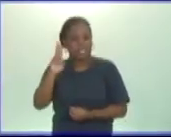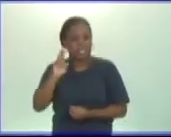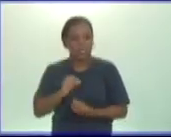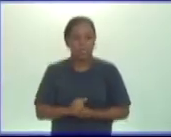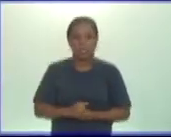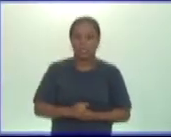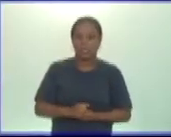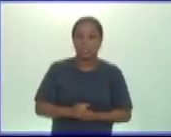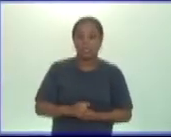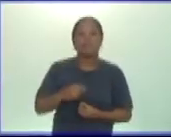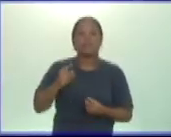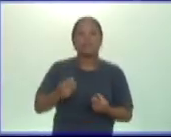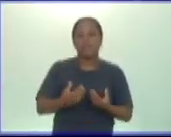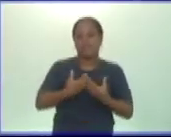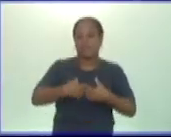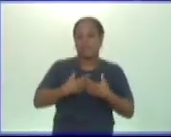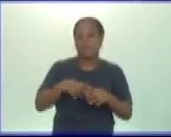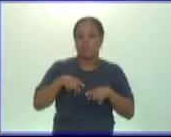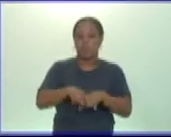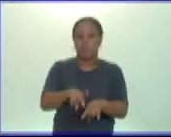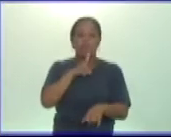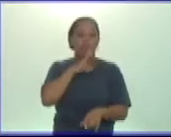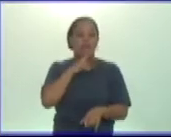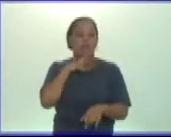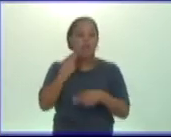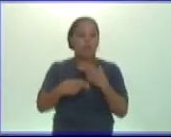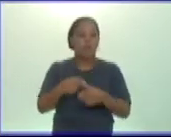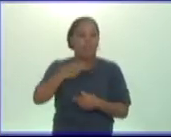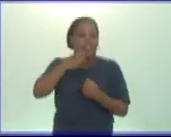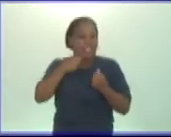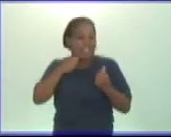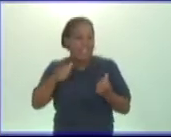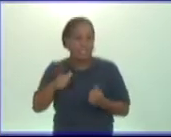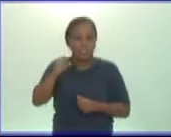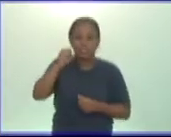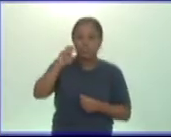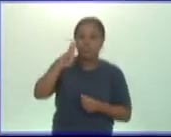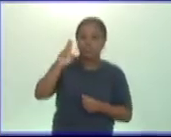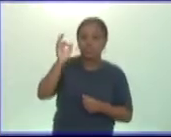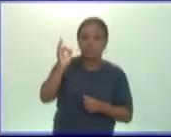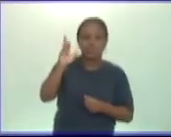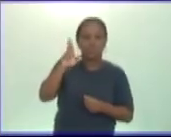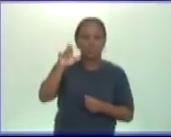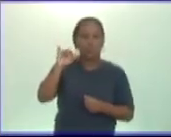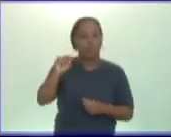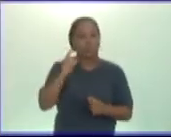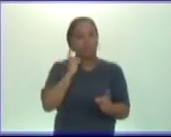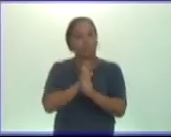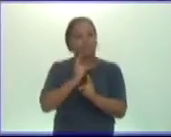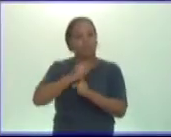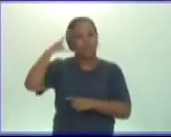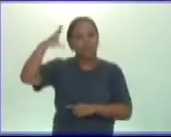el agua atmosférica para formar el ácido sulfúrico, que encontramos en la lluvia ácida.